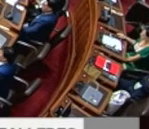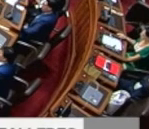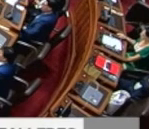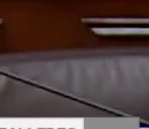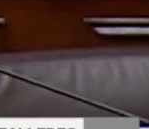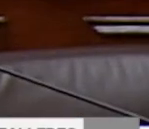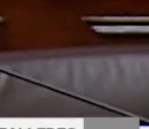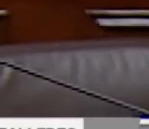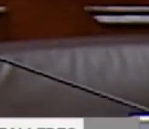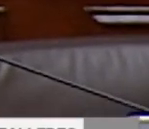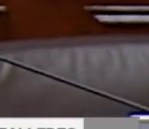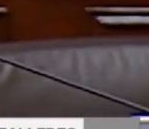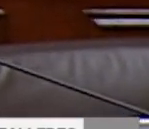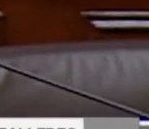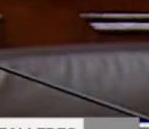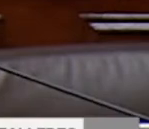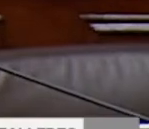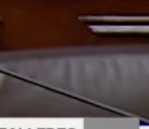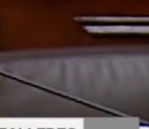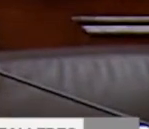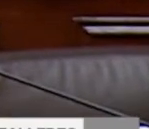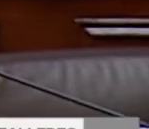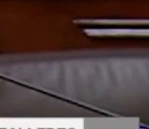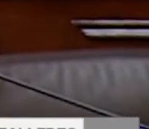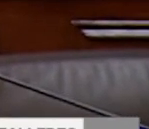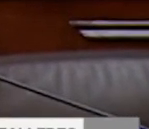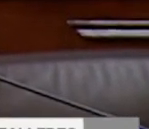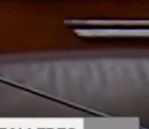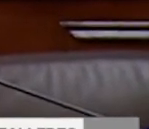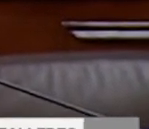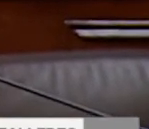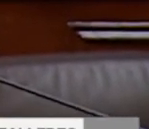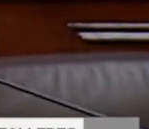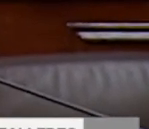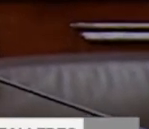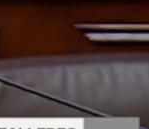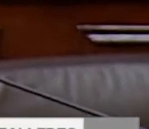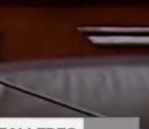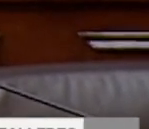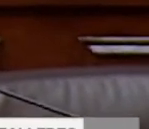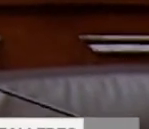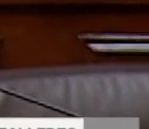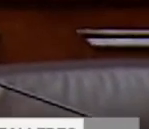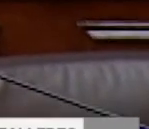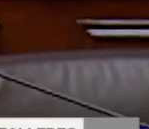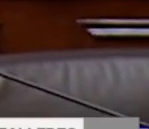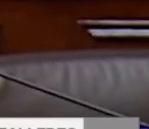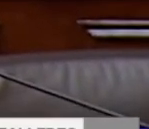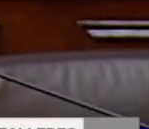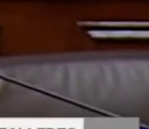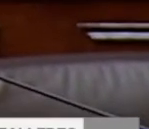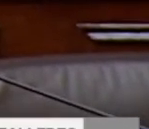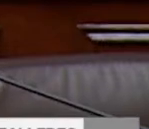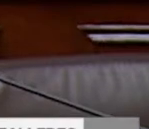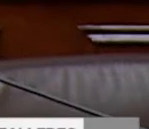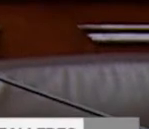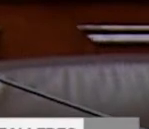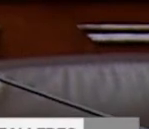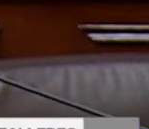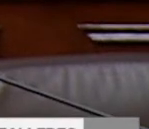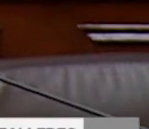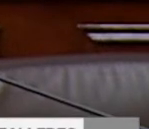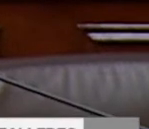pedimos al congresista Cruz es que retire la palabra y que por favor tratémonos acá con respeto, como nosotros lo